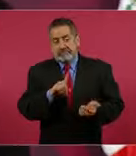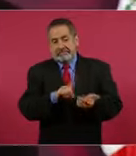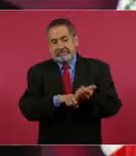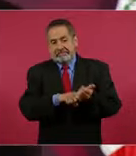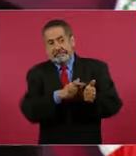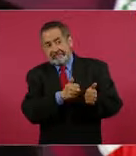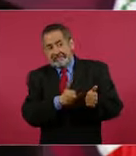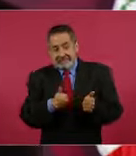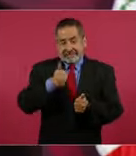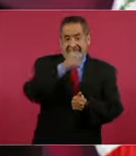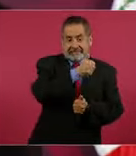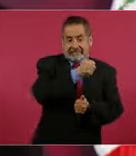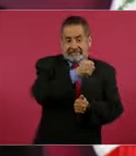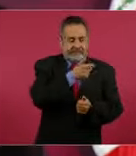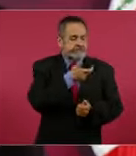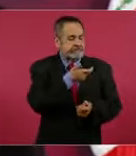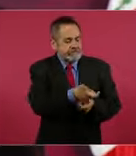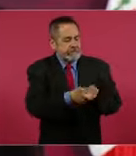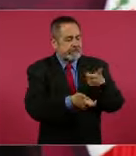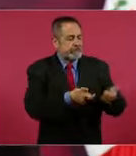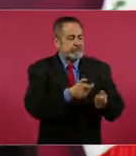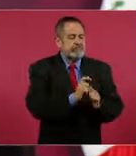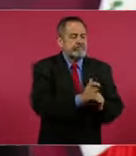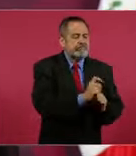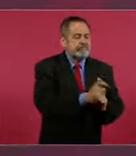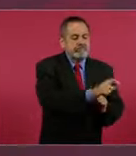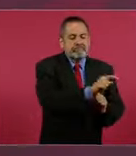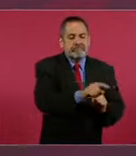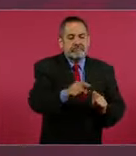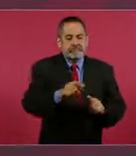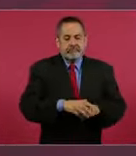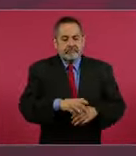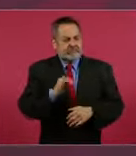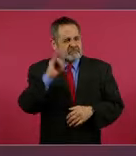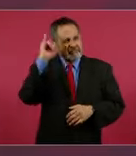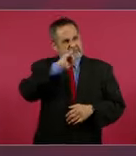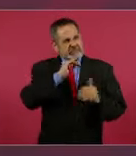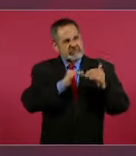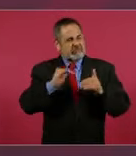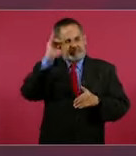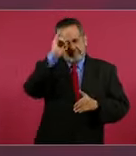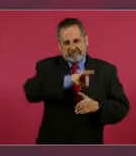es de quien los contrata, los jefes.